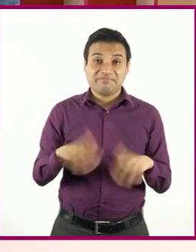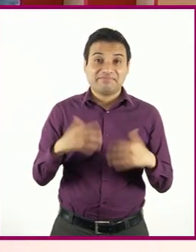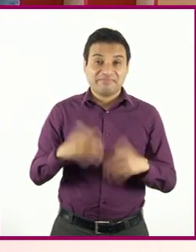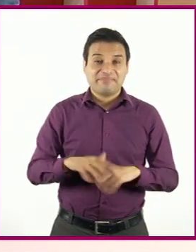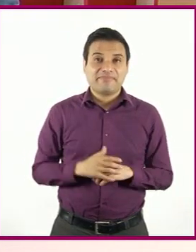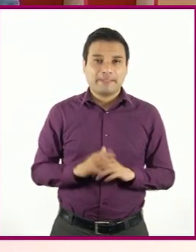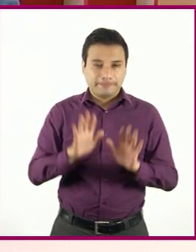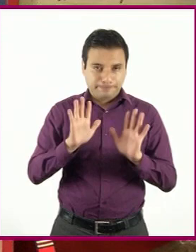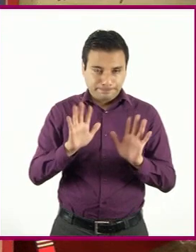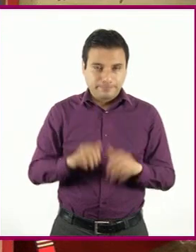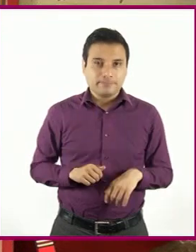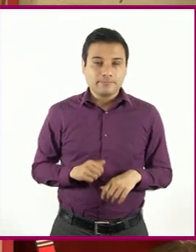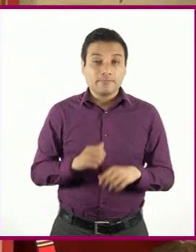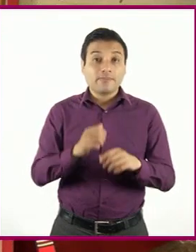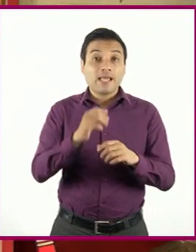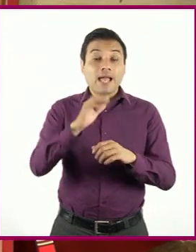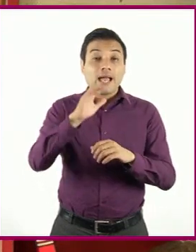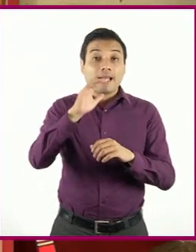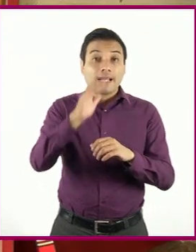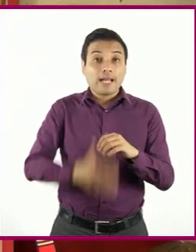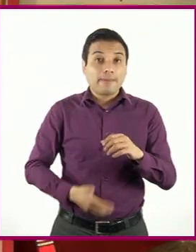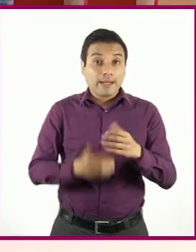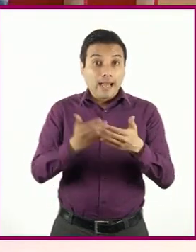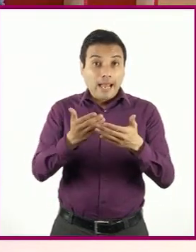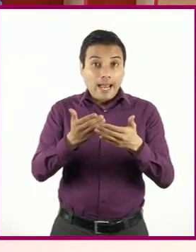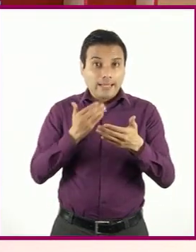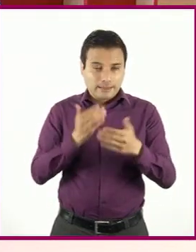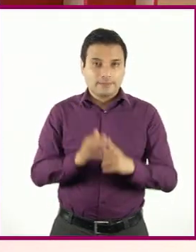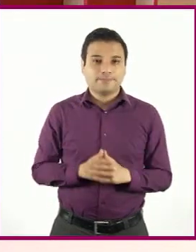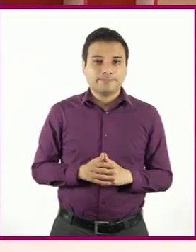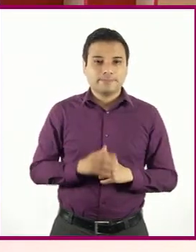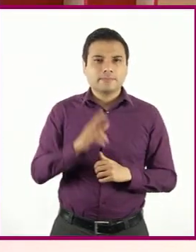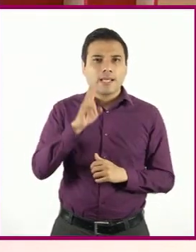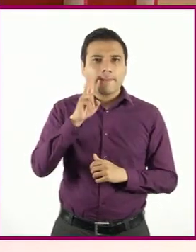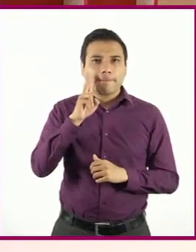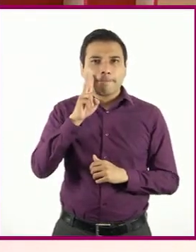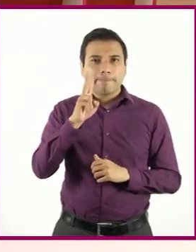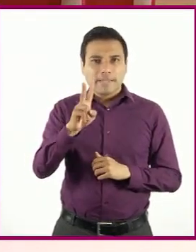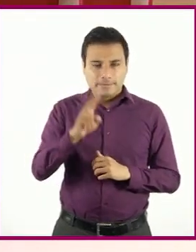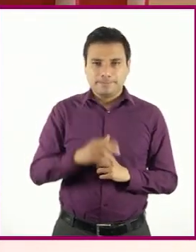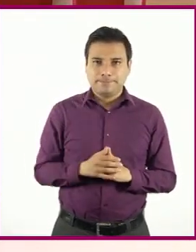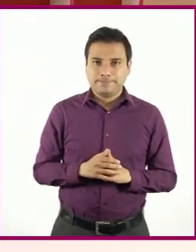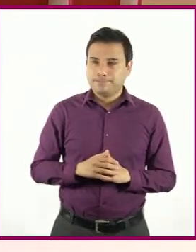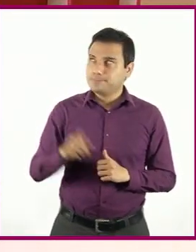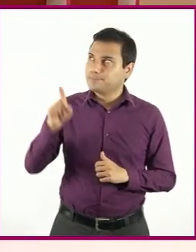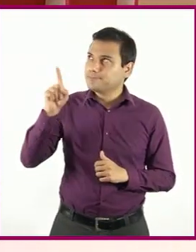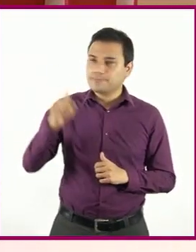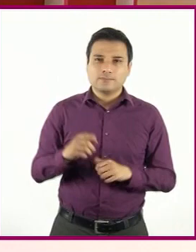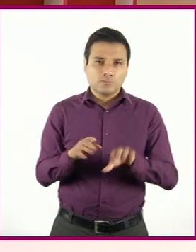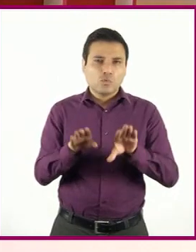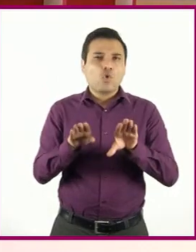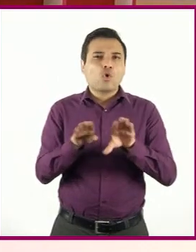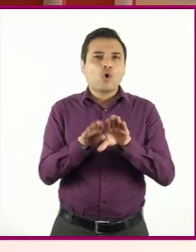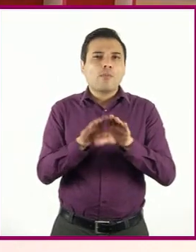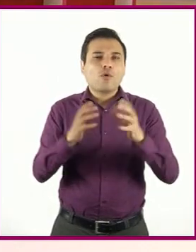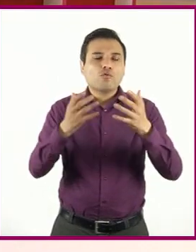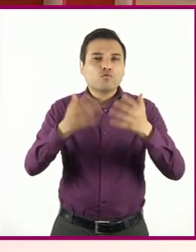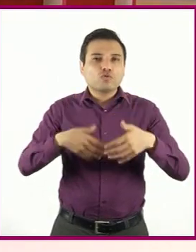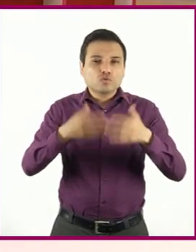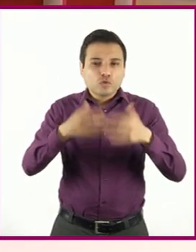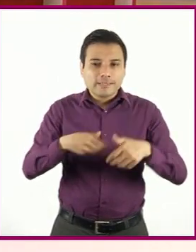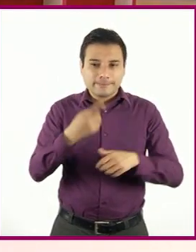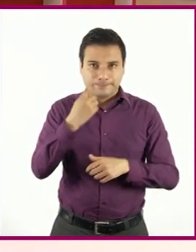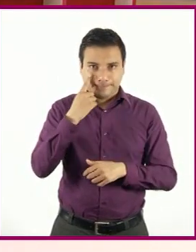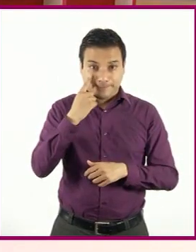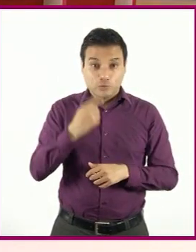Pero antes del final, quiero que observemos más a detalle el mecanismo. Les había comentado que el